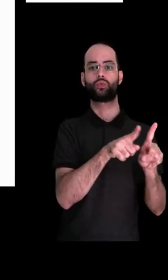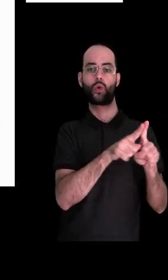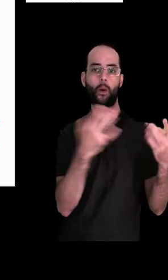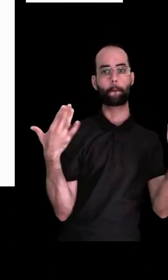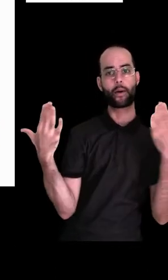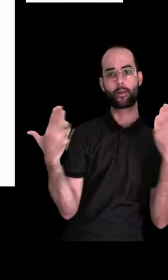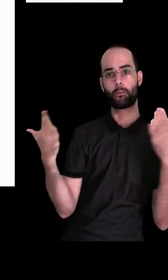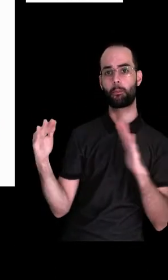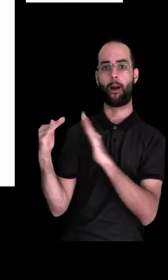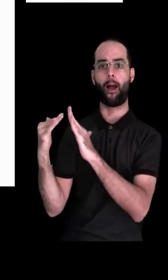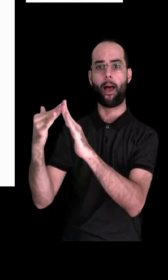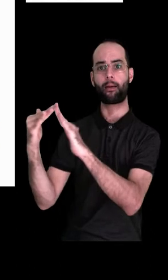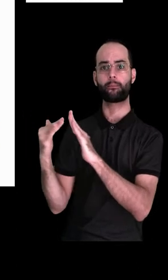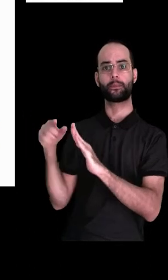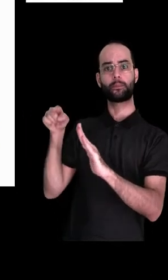discapacidad.